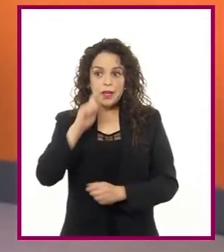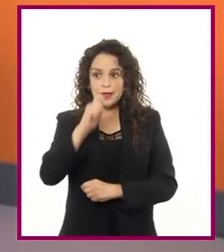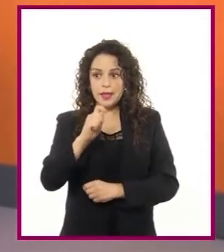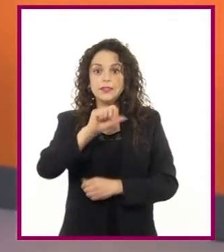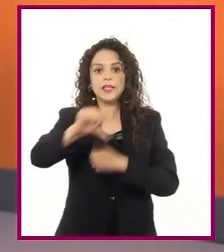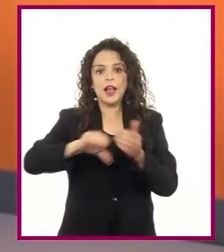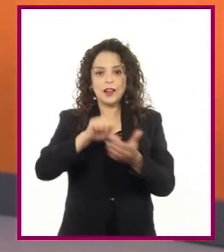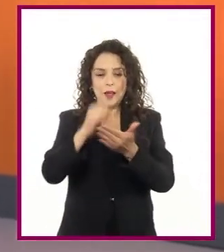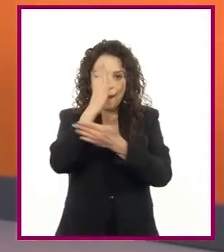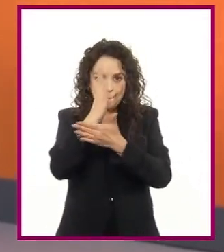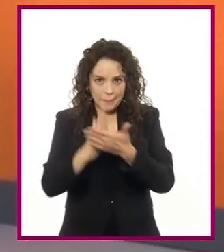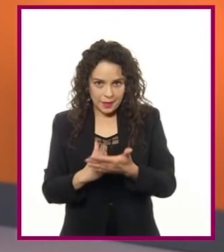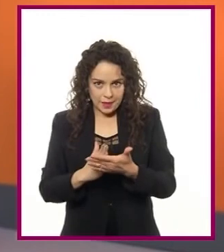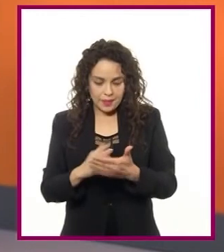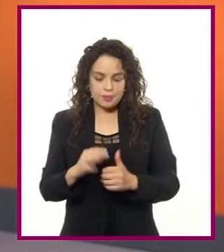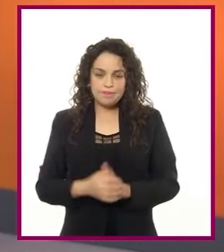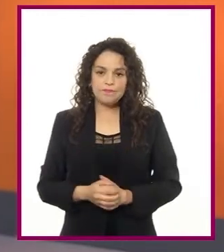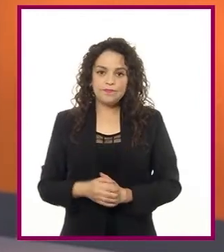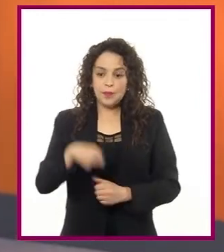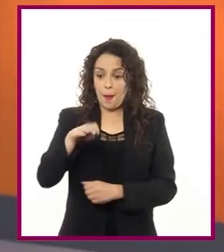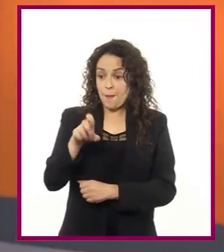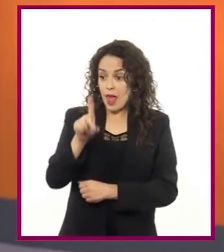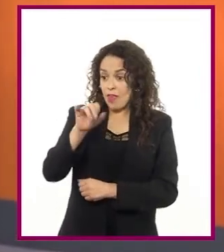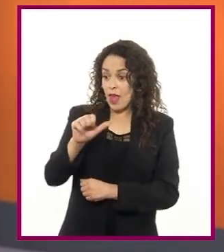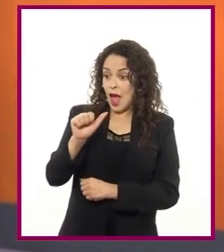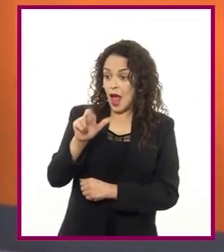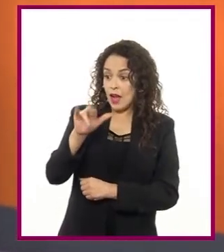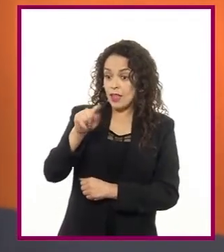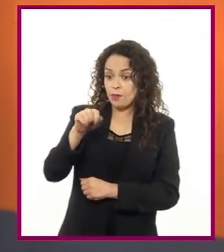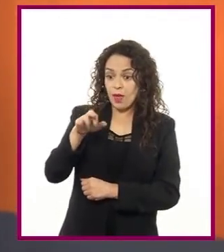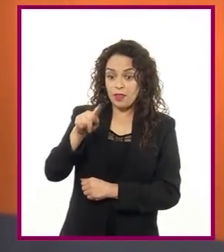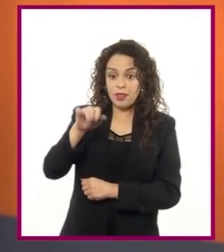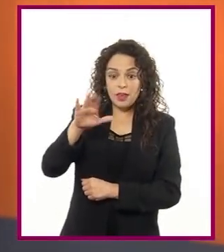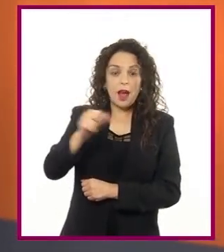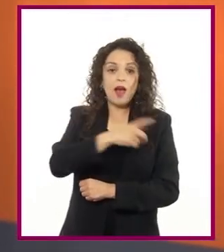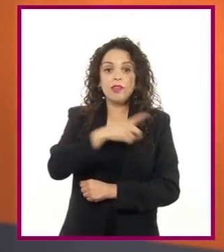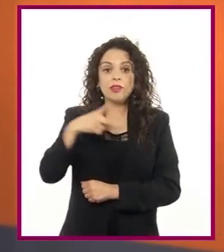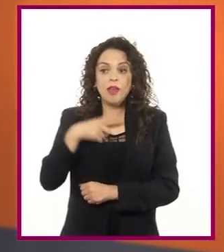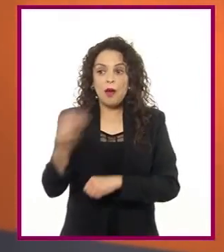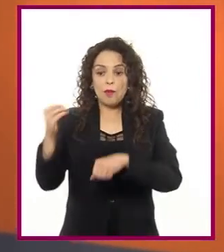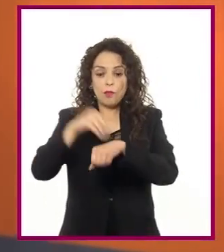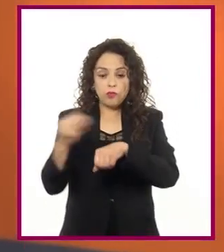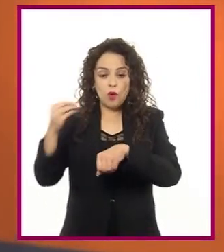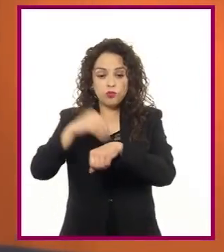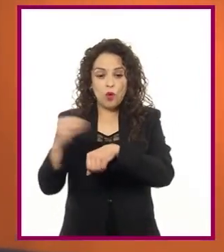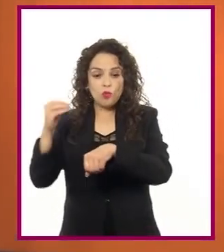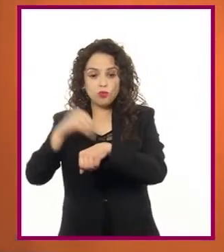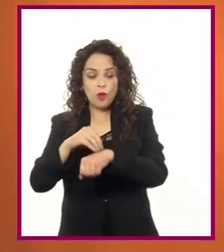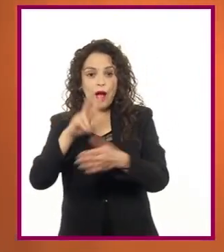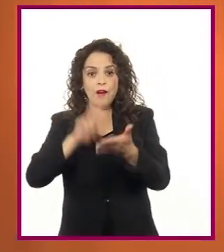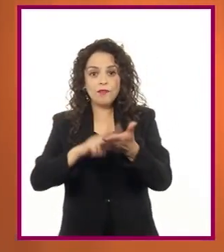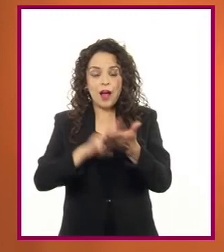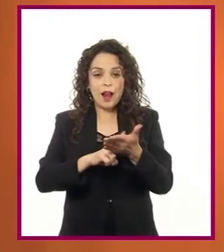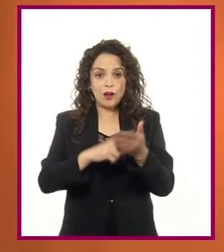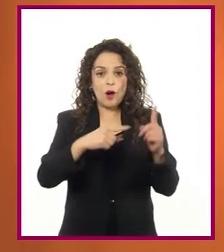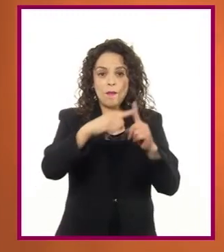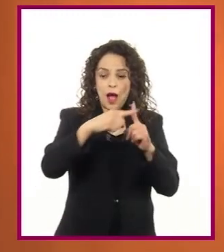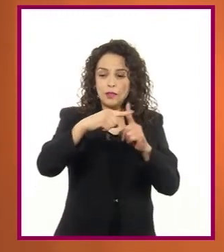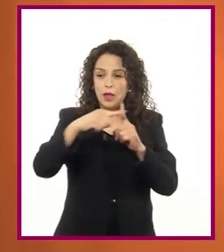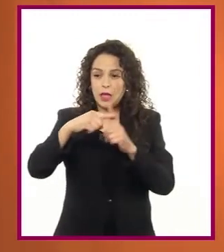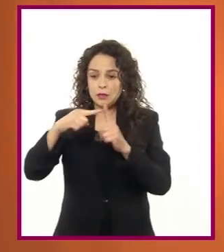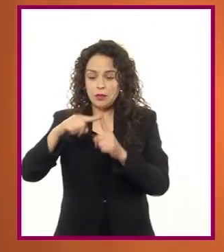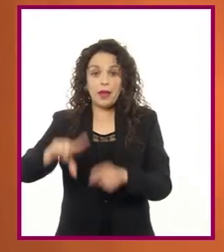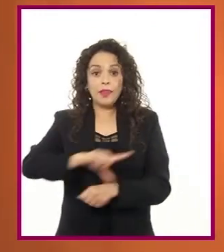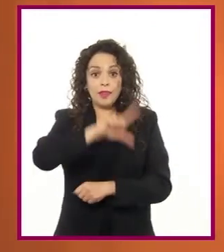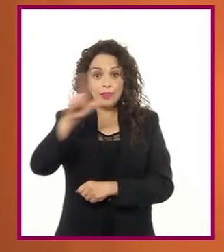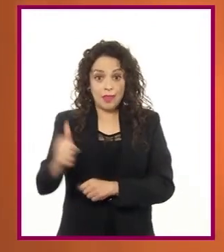central. Para la media aritmética, debemos sumar los valores de los datos y esa suma dividirla entre